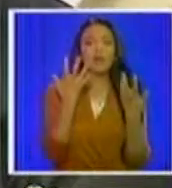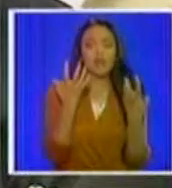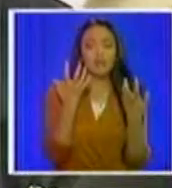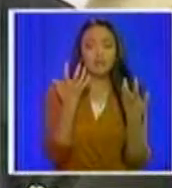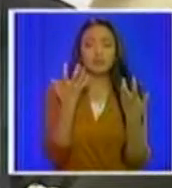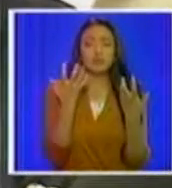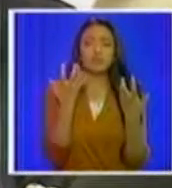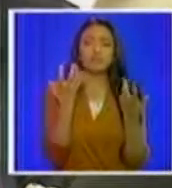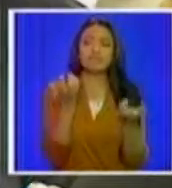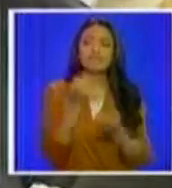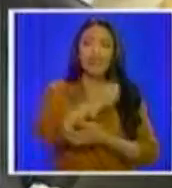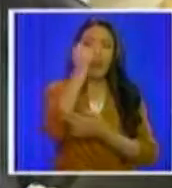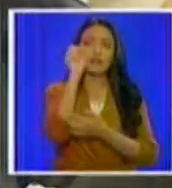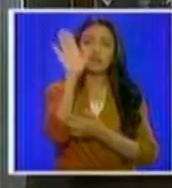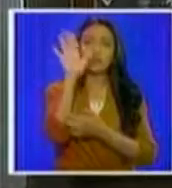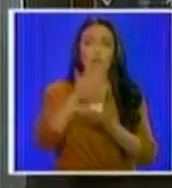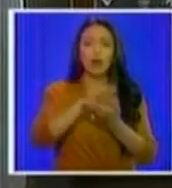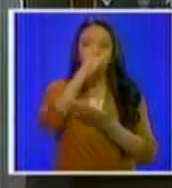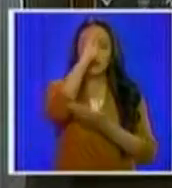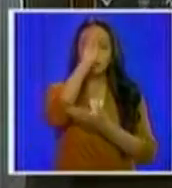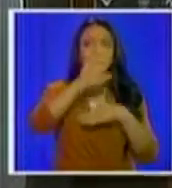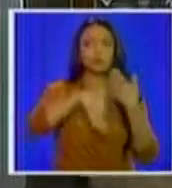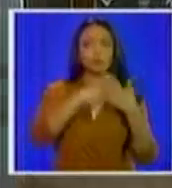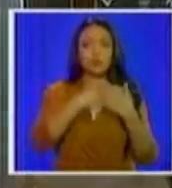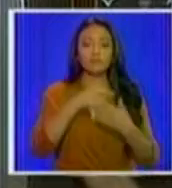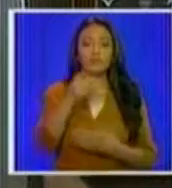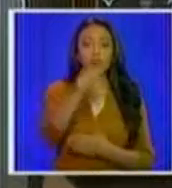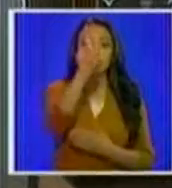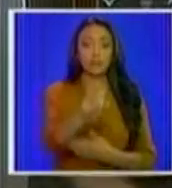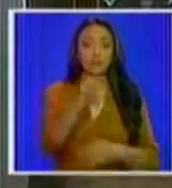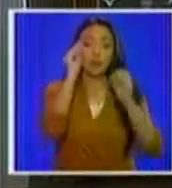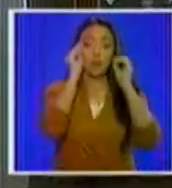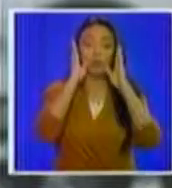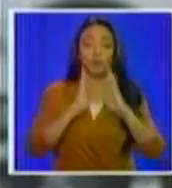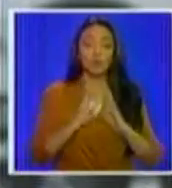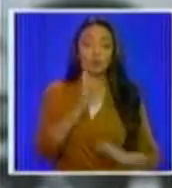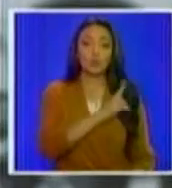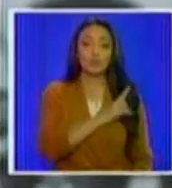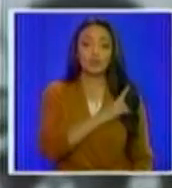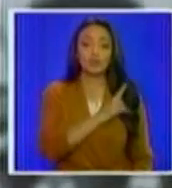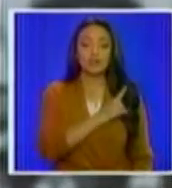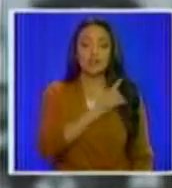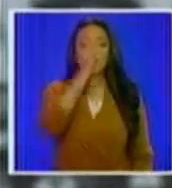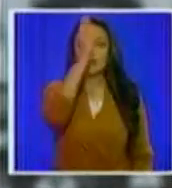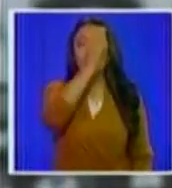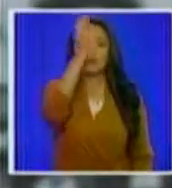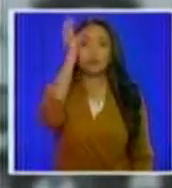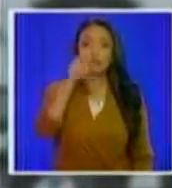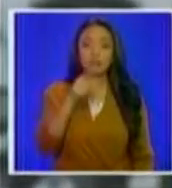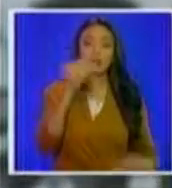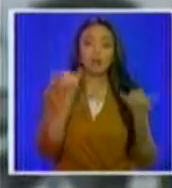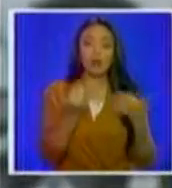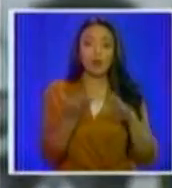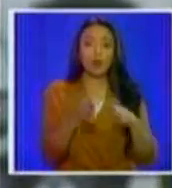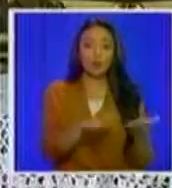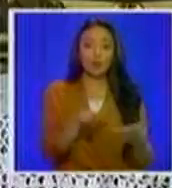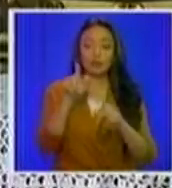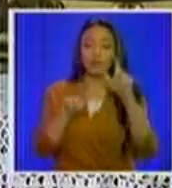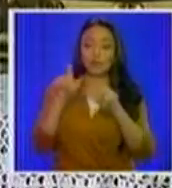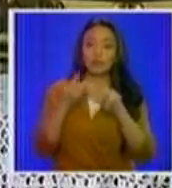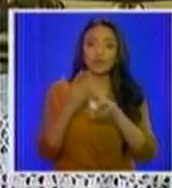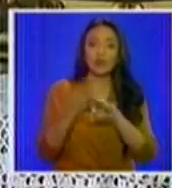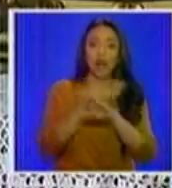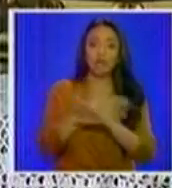ganamos sus enseñanzas. Trujillo fue un destacado docente universitario. Ahora que ha muerto, quienes recibieron